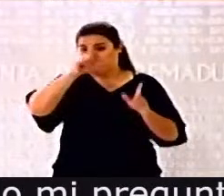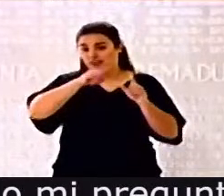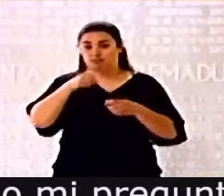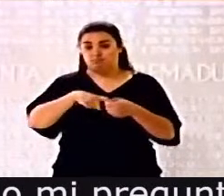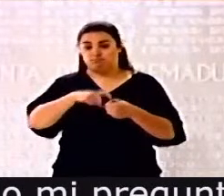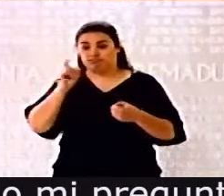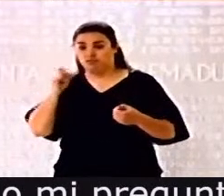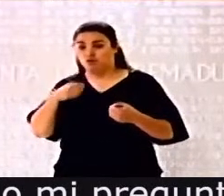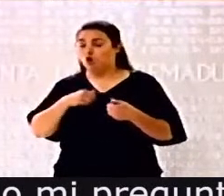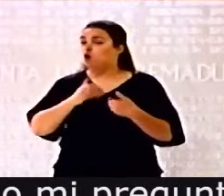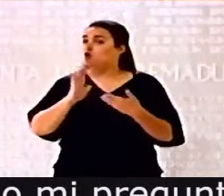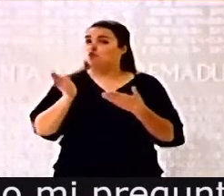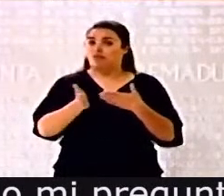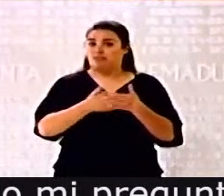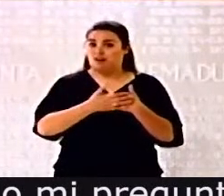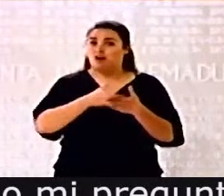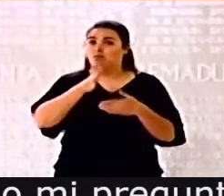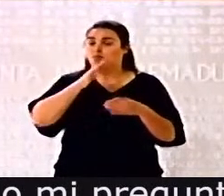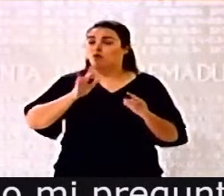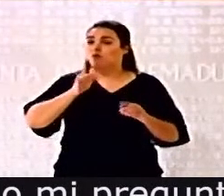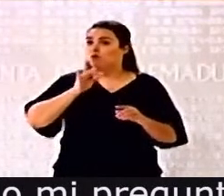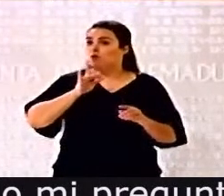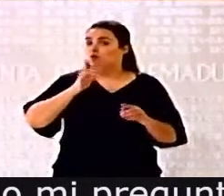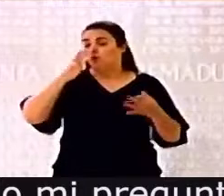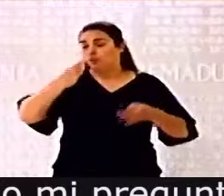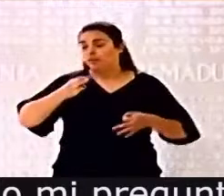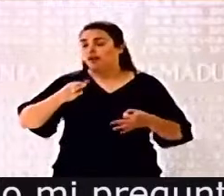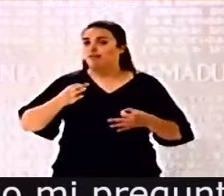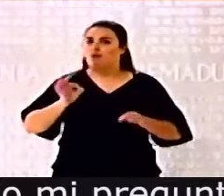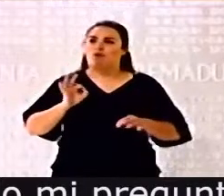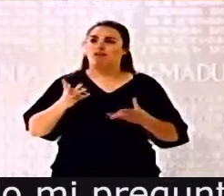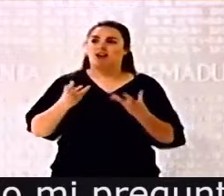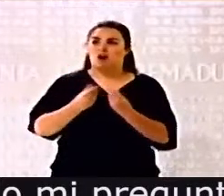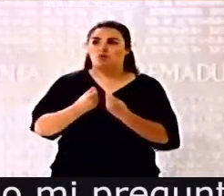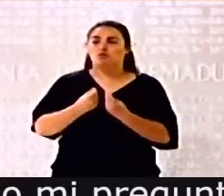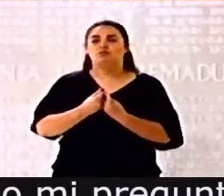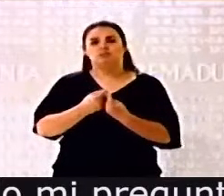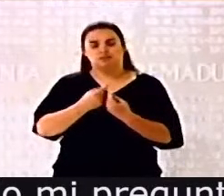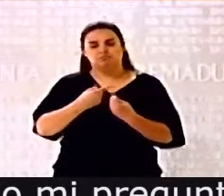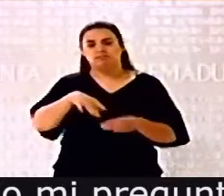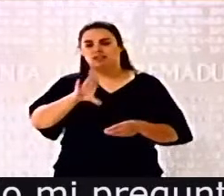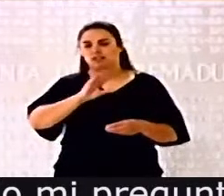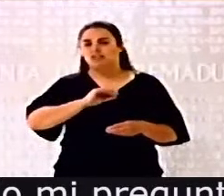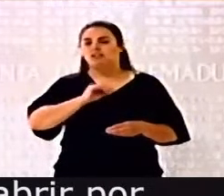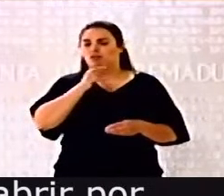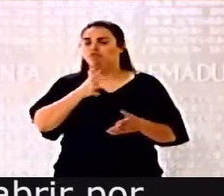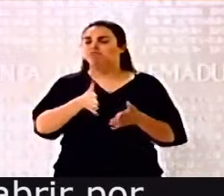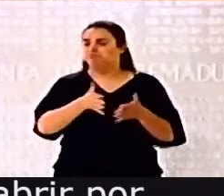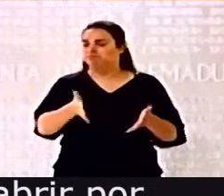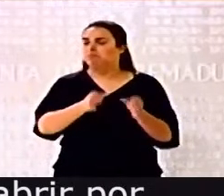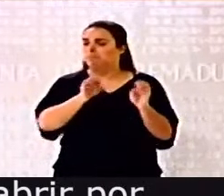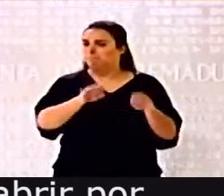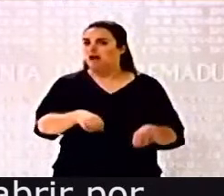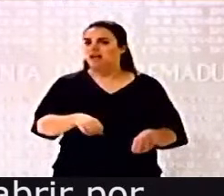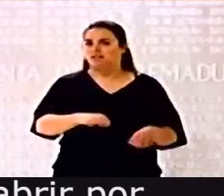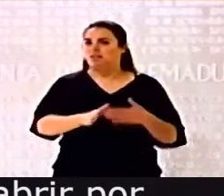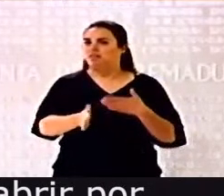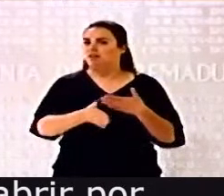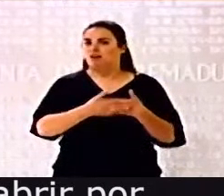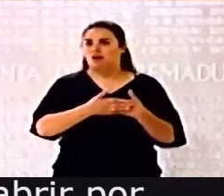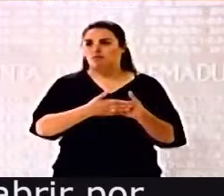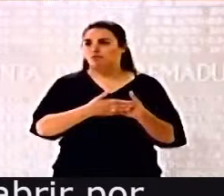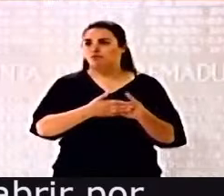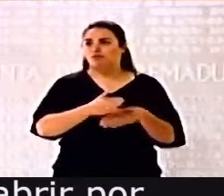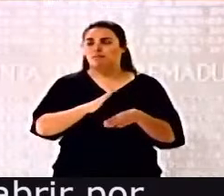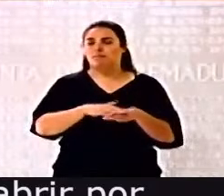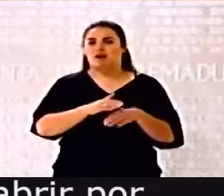no abrir por precaución o por otros motivos, y la Junta le ha entendido que animaba a esos ayuntamientos a